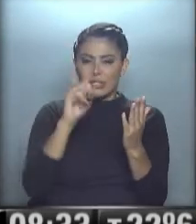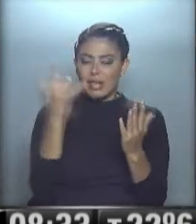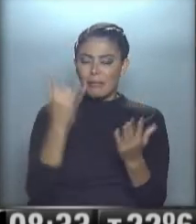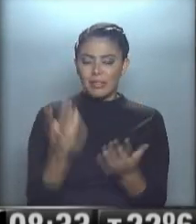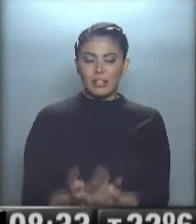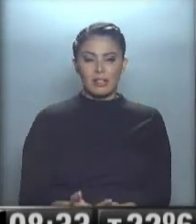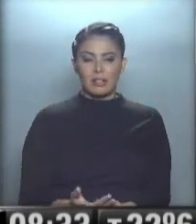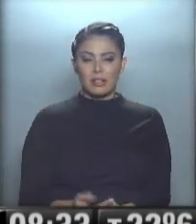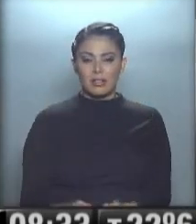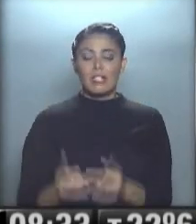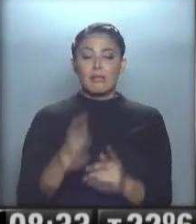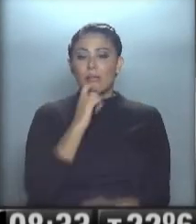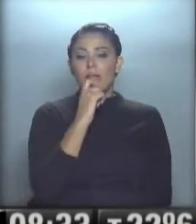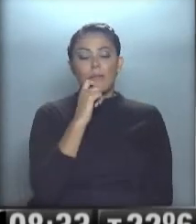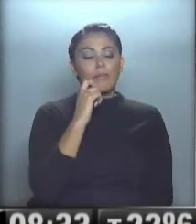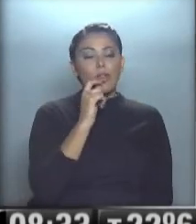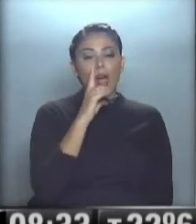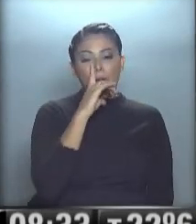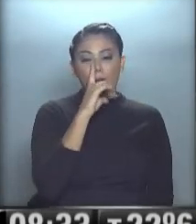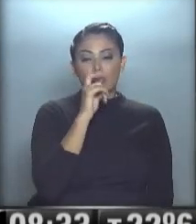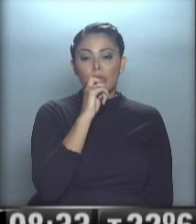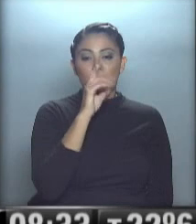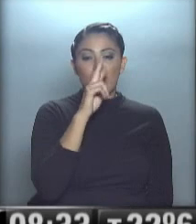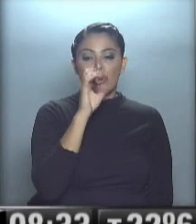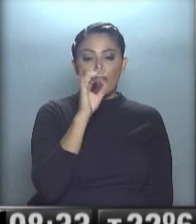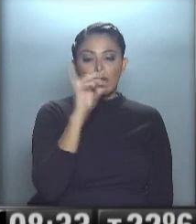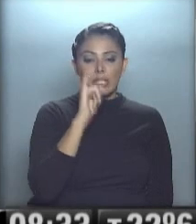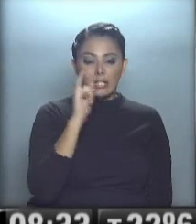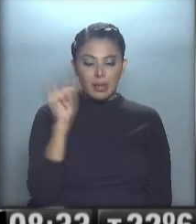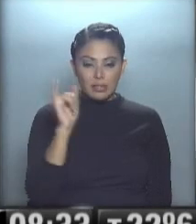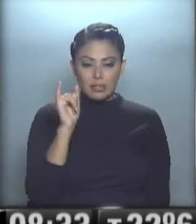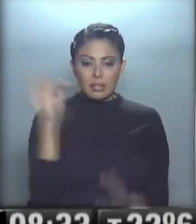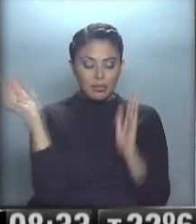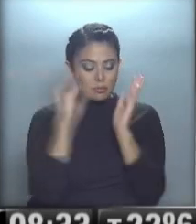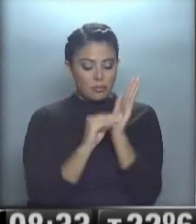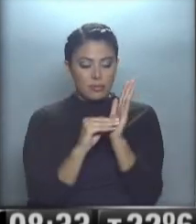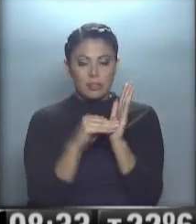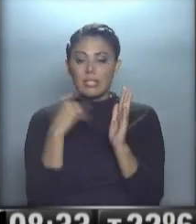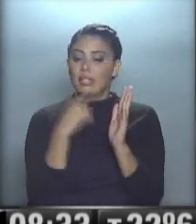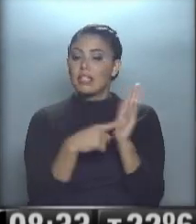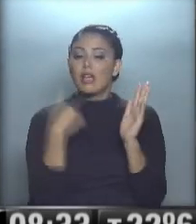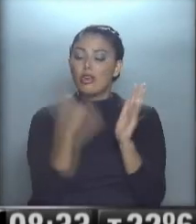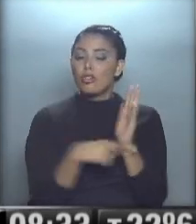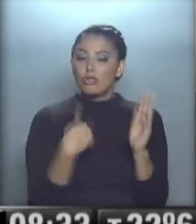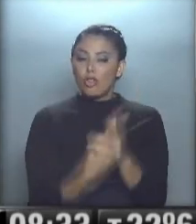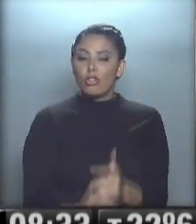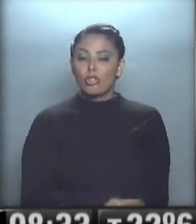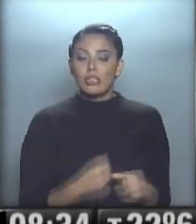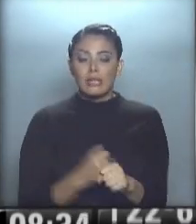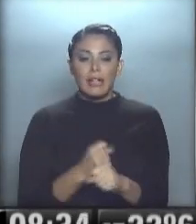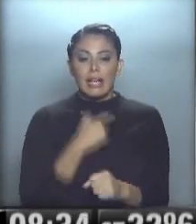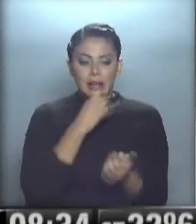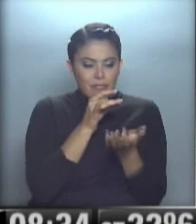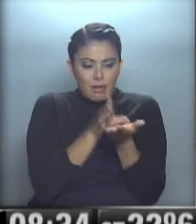Lo mismo que se ha hecho una versión con Rodrigo Rodríguez, con Rodra, respecto a que nosotros estamos operando para echarlo